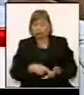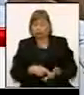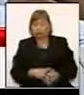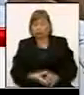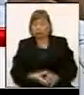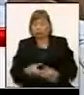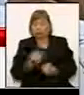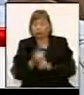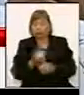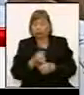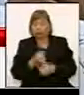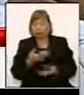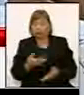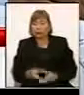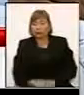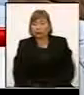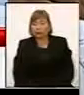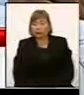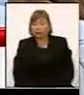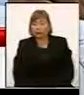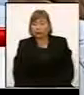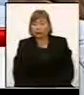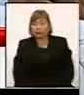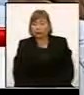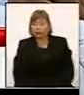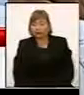las obras obligatorias. ¿Ya? Ese está ahí.